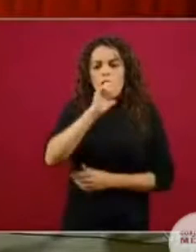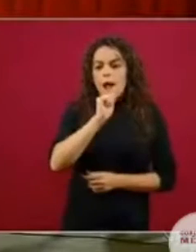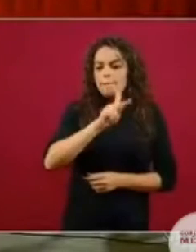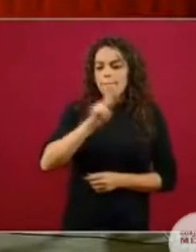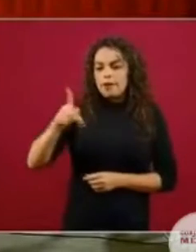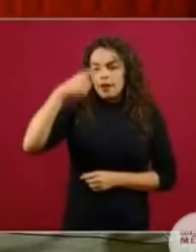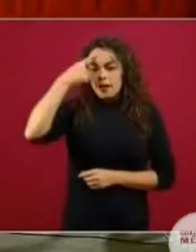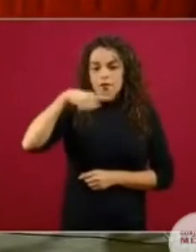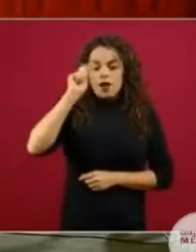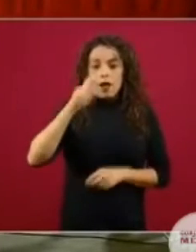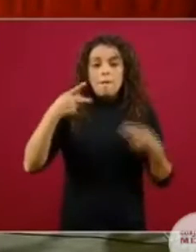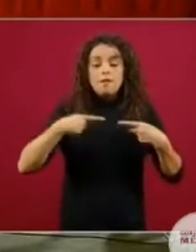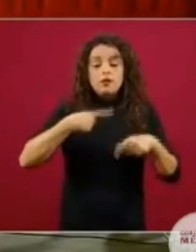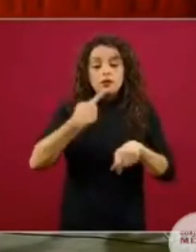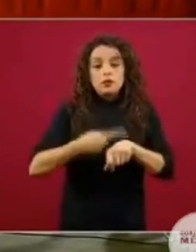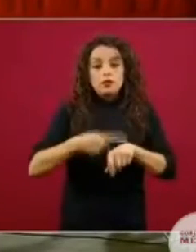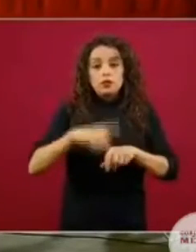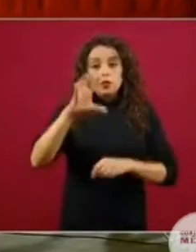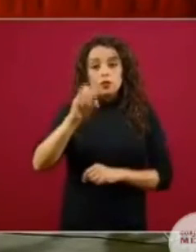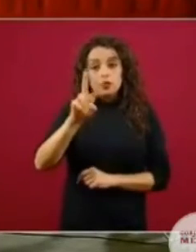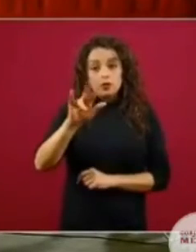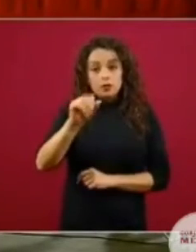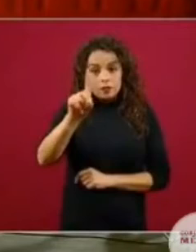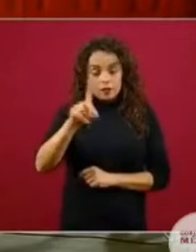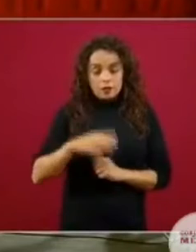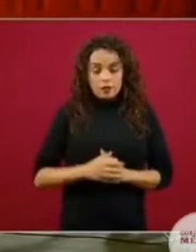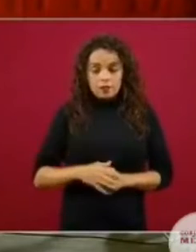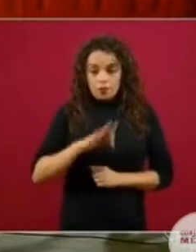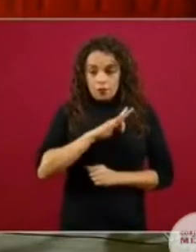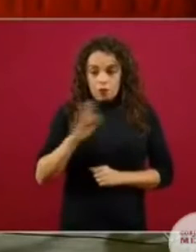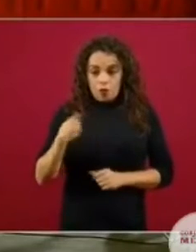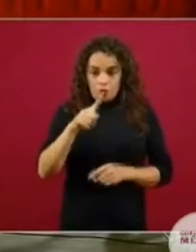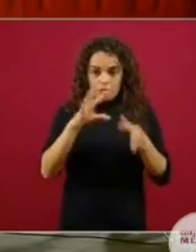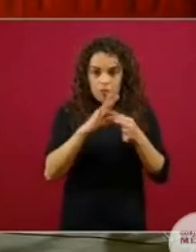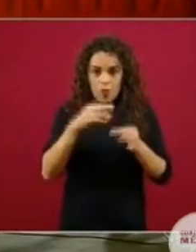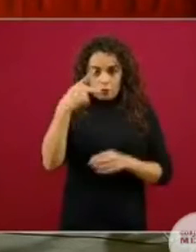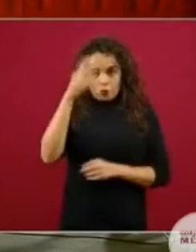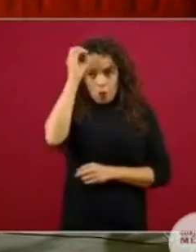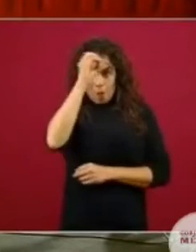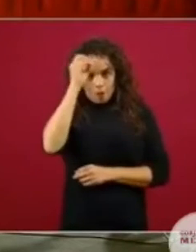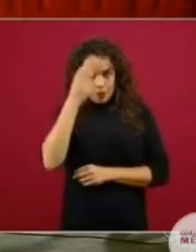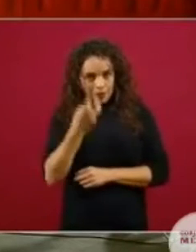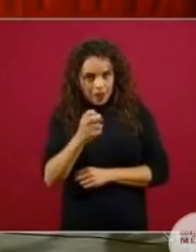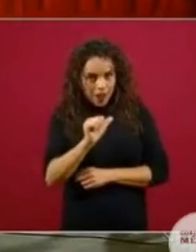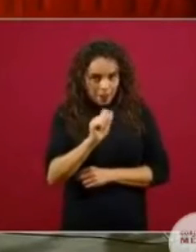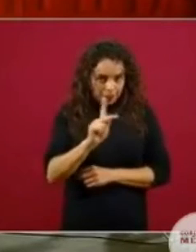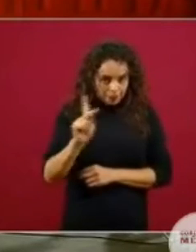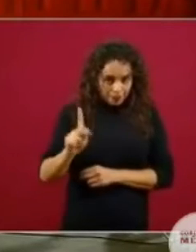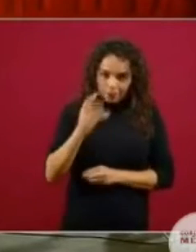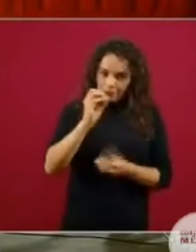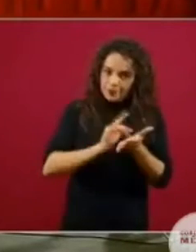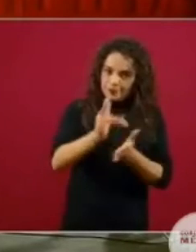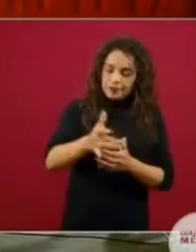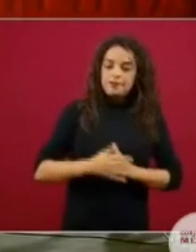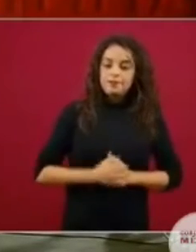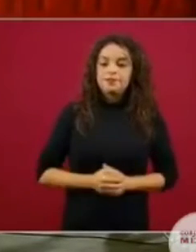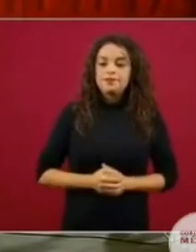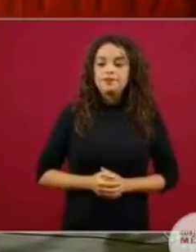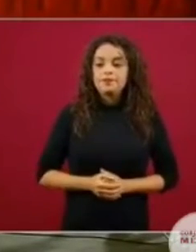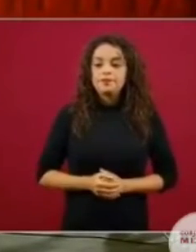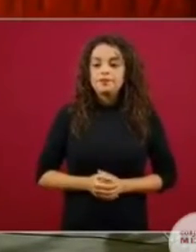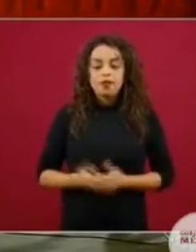pacientes covite obviamente si nos pueden mencionar su punto de vista por favor muchísimas gracias tutor que